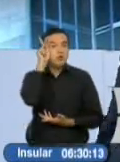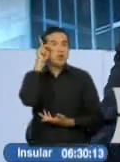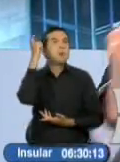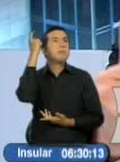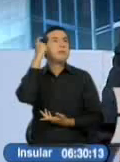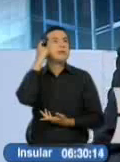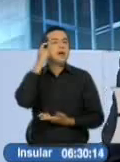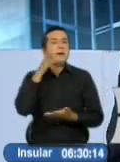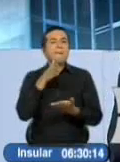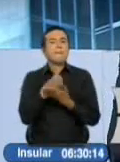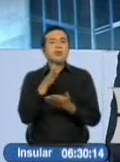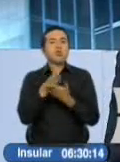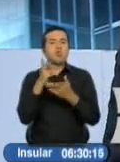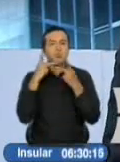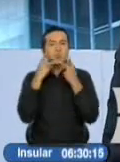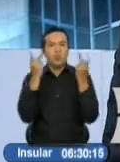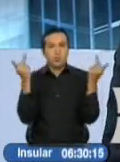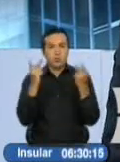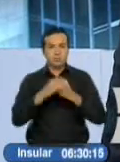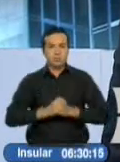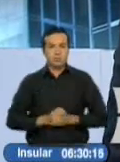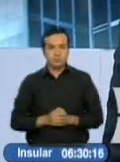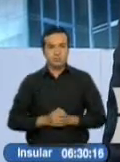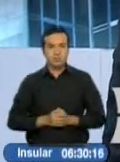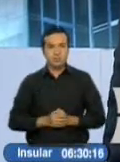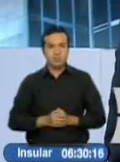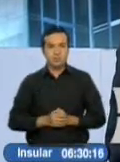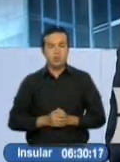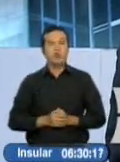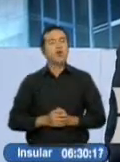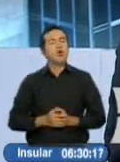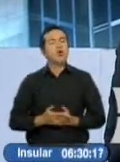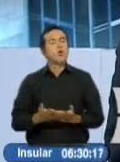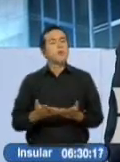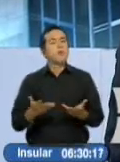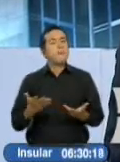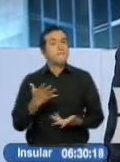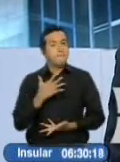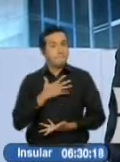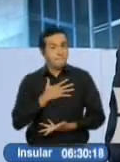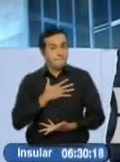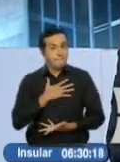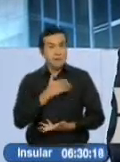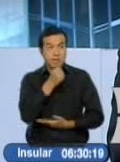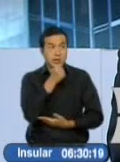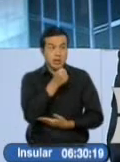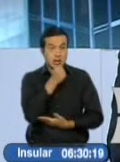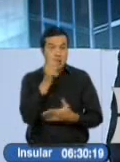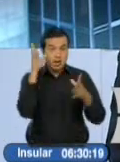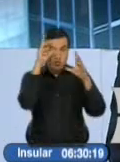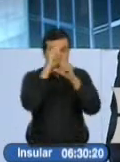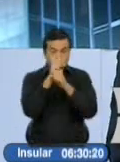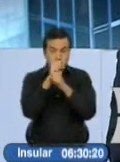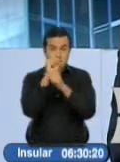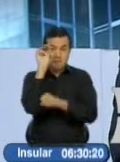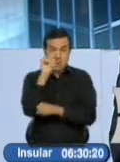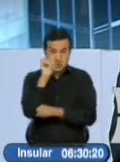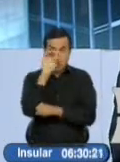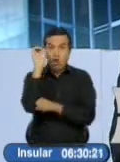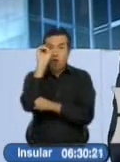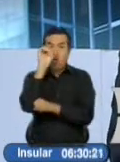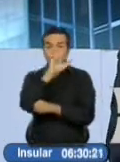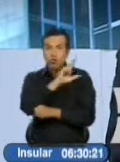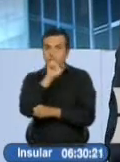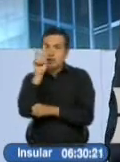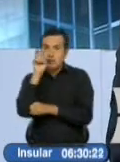concepto de medio público. Por ningún motivo, ni en pensamiento crítico, ni Impulso Político